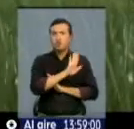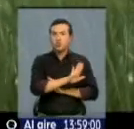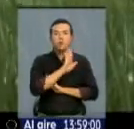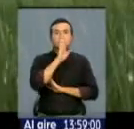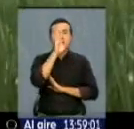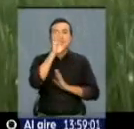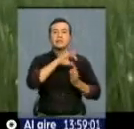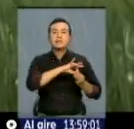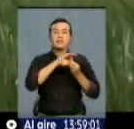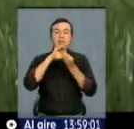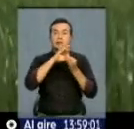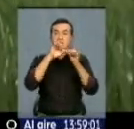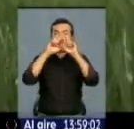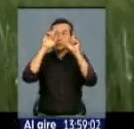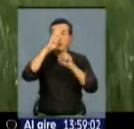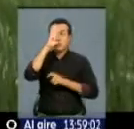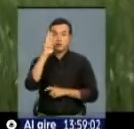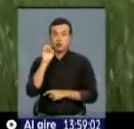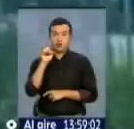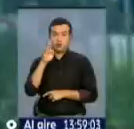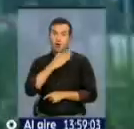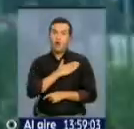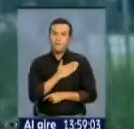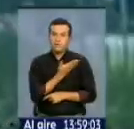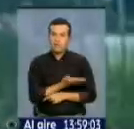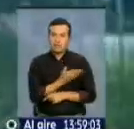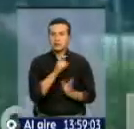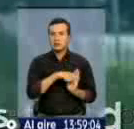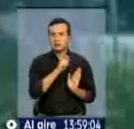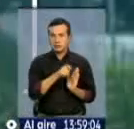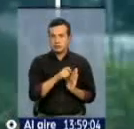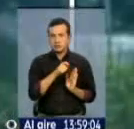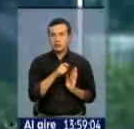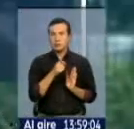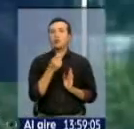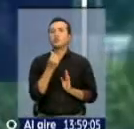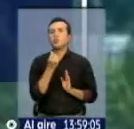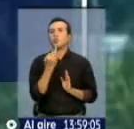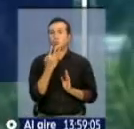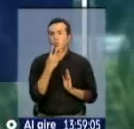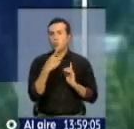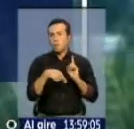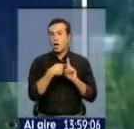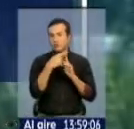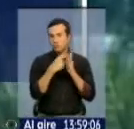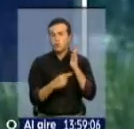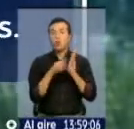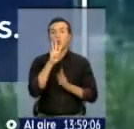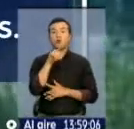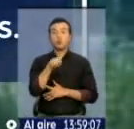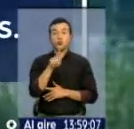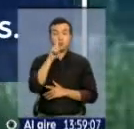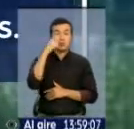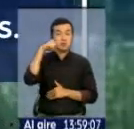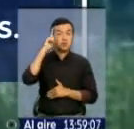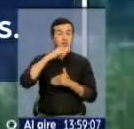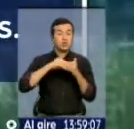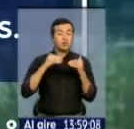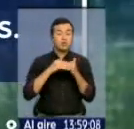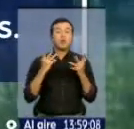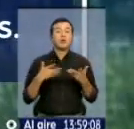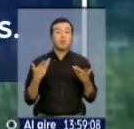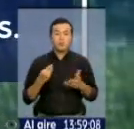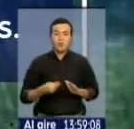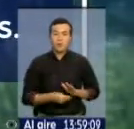los abogados de confianza de la constructora brasileña. El dinero restante, es decir, 4.1 millones de dólares, la Fiscalía cree que fueron parte